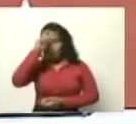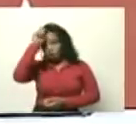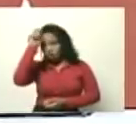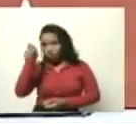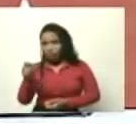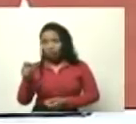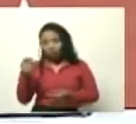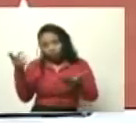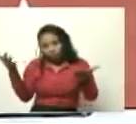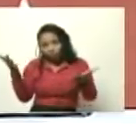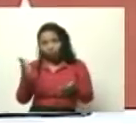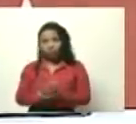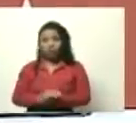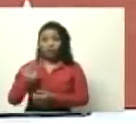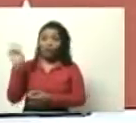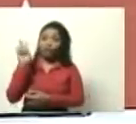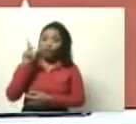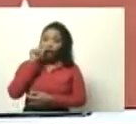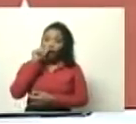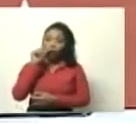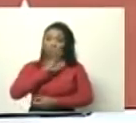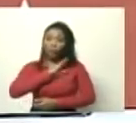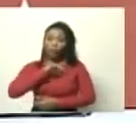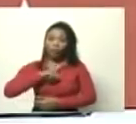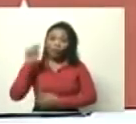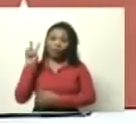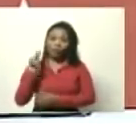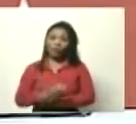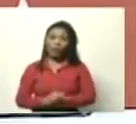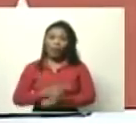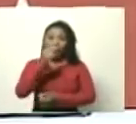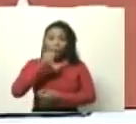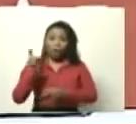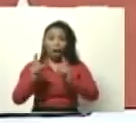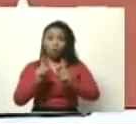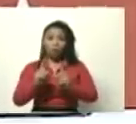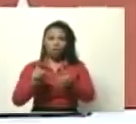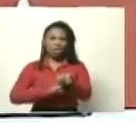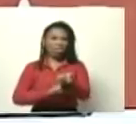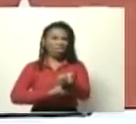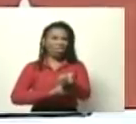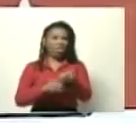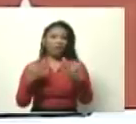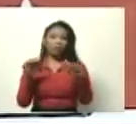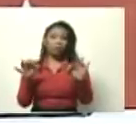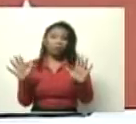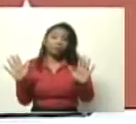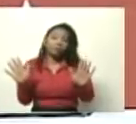Reconocimiento, ¿vale? Son venezolanos. Aquí hay gente que son amargados de naturaleza.